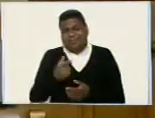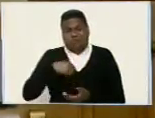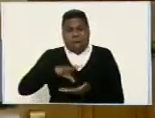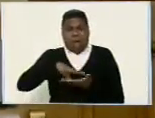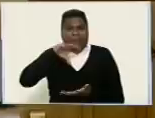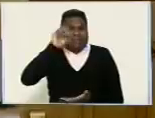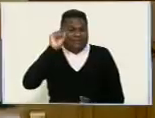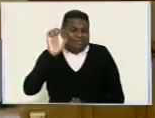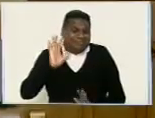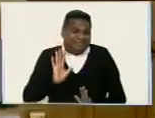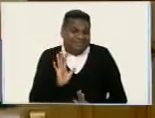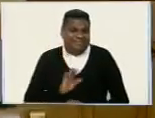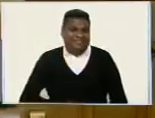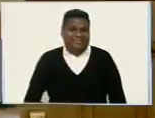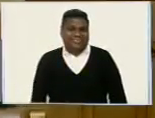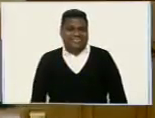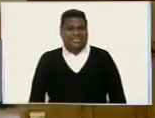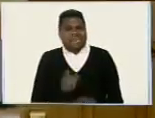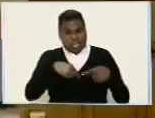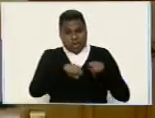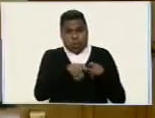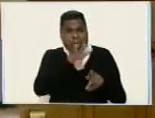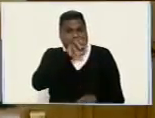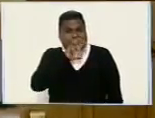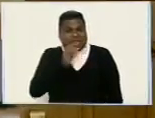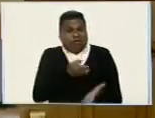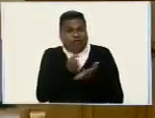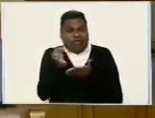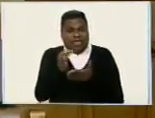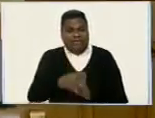aprendió, pues, como perro fiel.